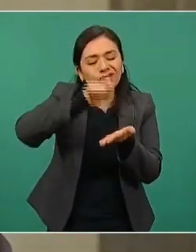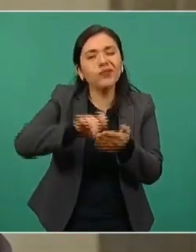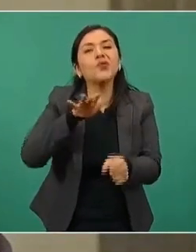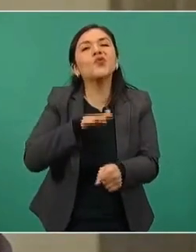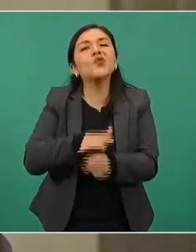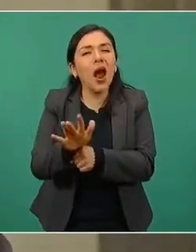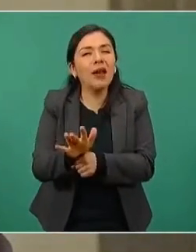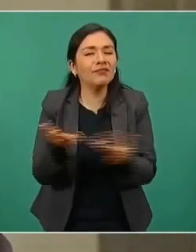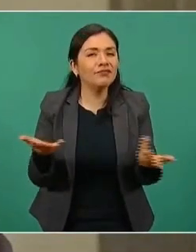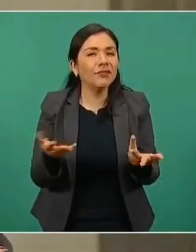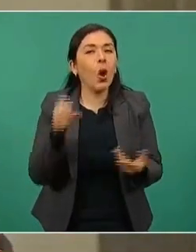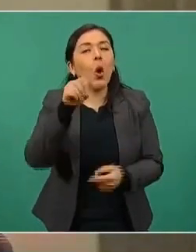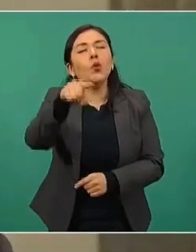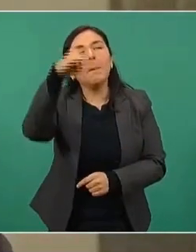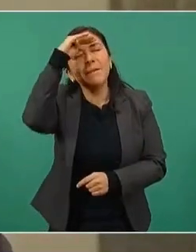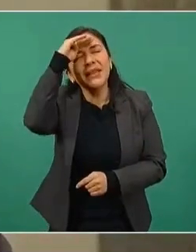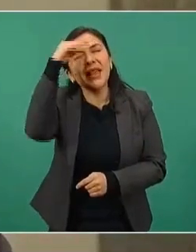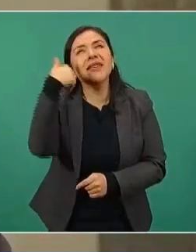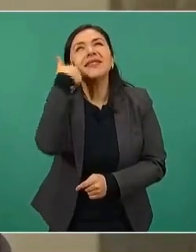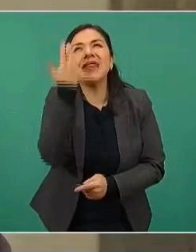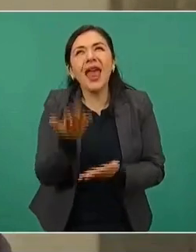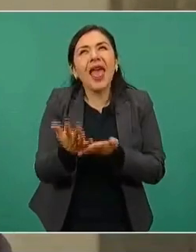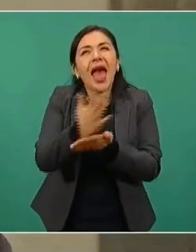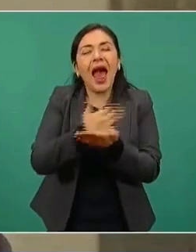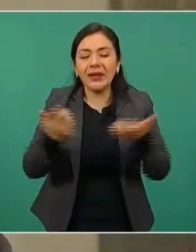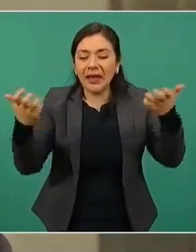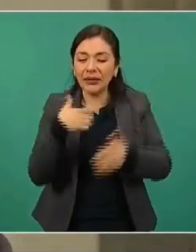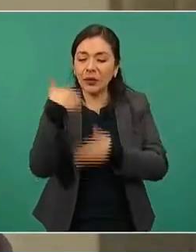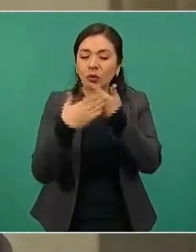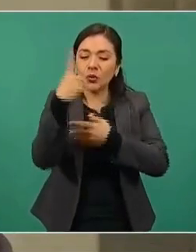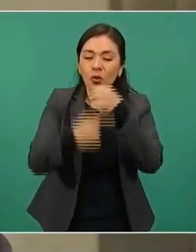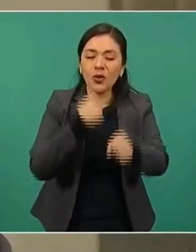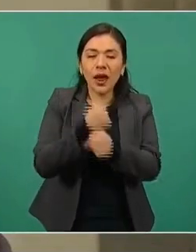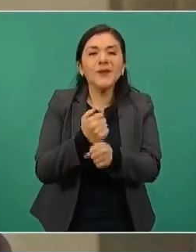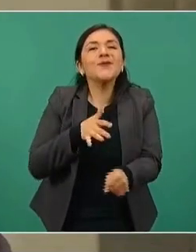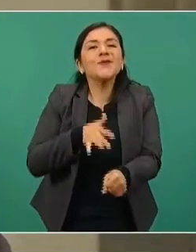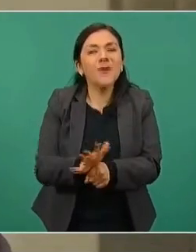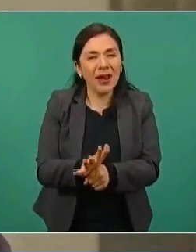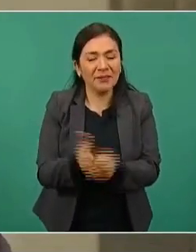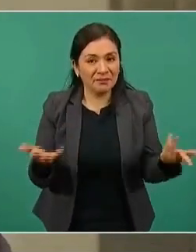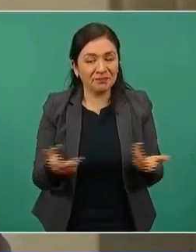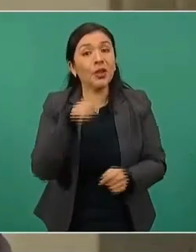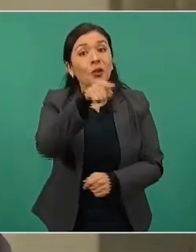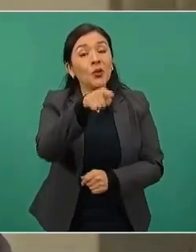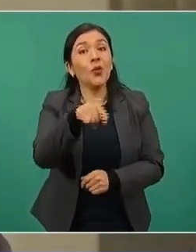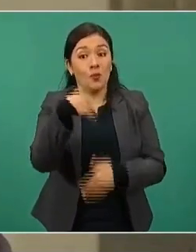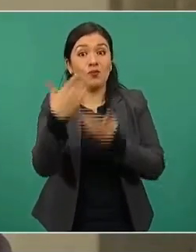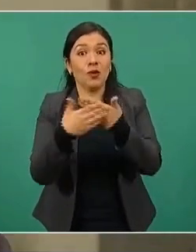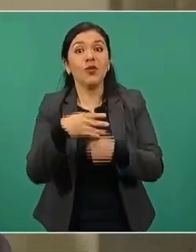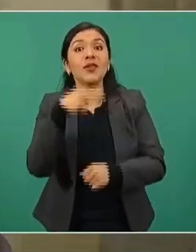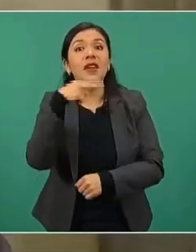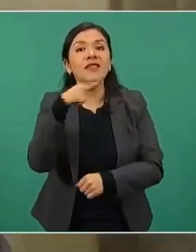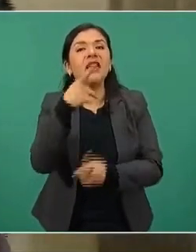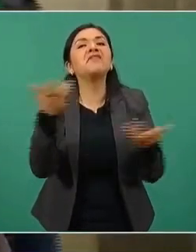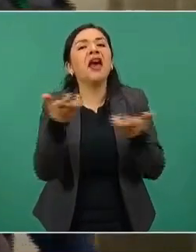o cuáles son los propósitos que tiene para el año próximo y también conocer dónde va a pasar las fechas